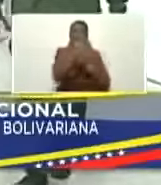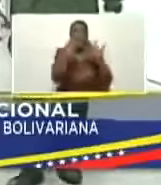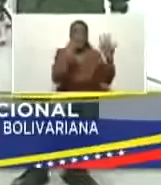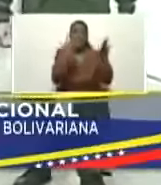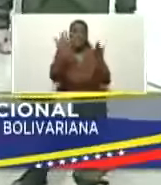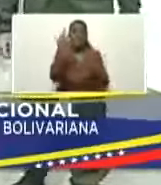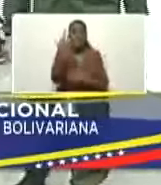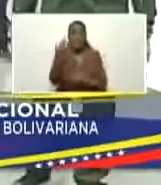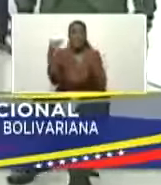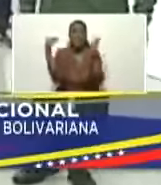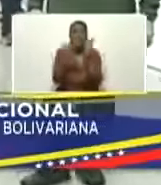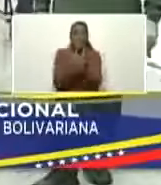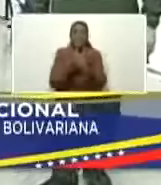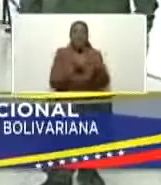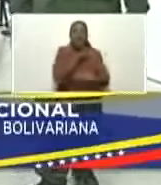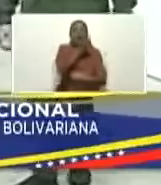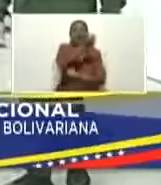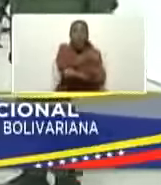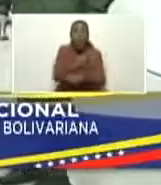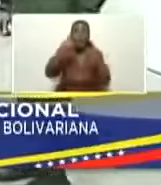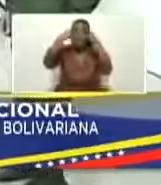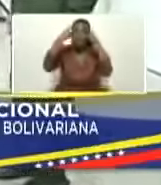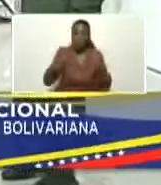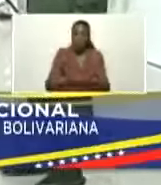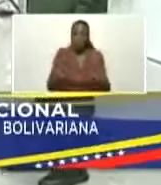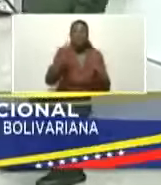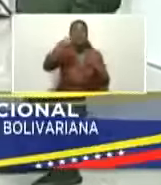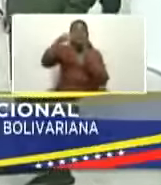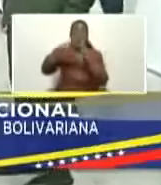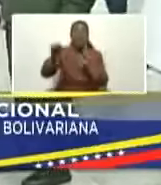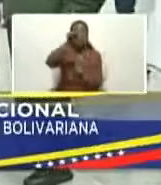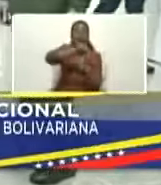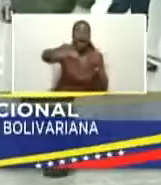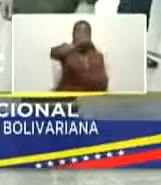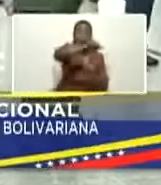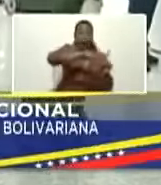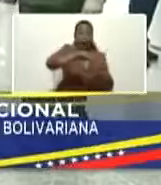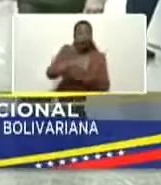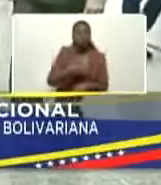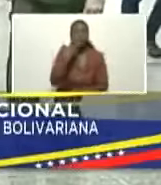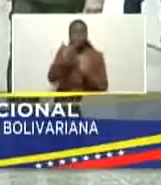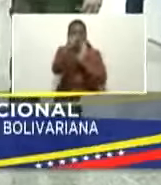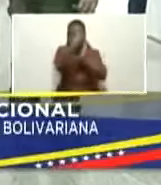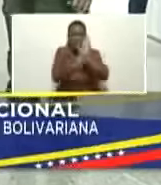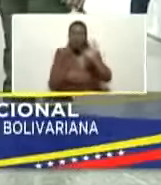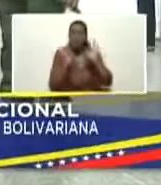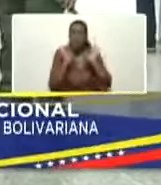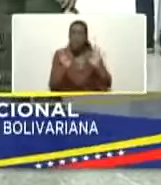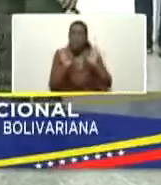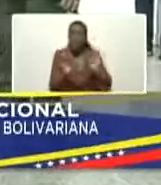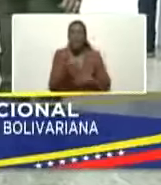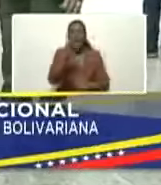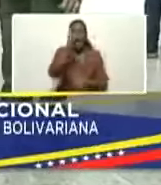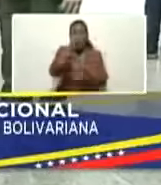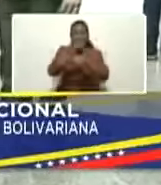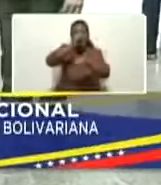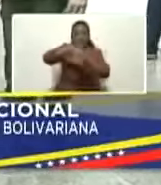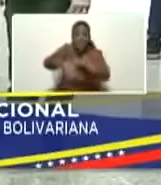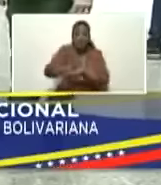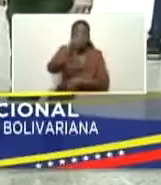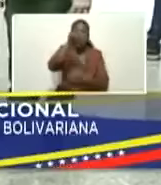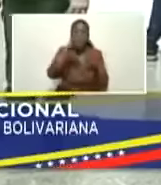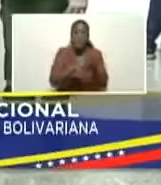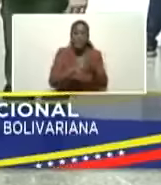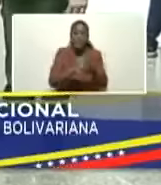183.000 graduandos. Profesionales. Aquí le puedo decir que particularmente en Delta Macuro se han graduado 2.000